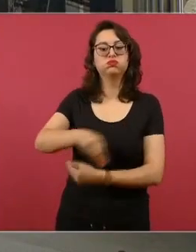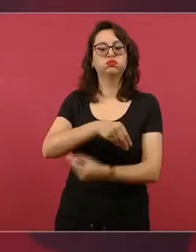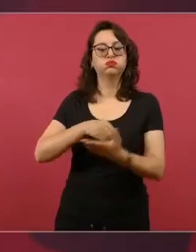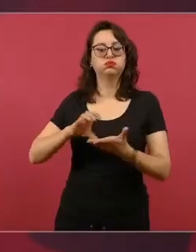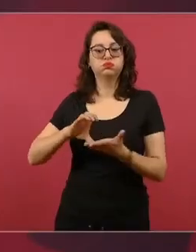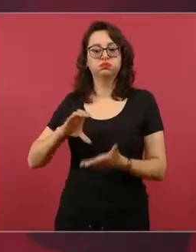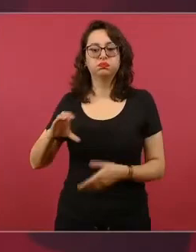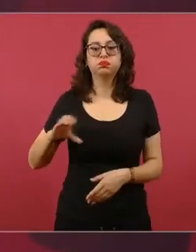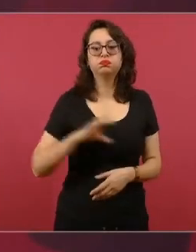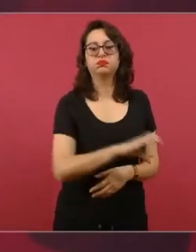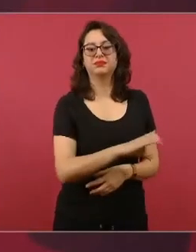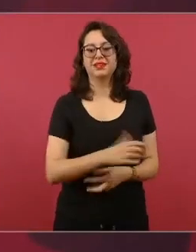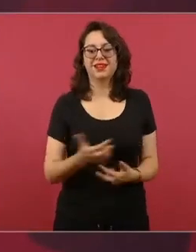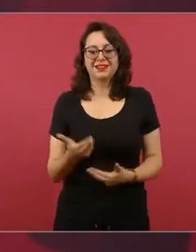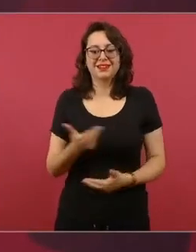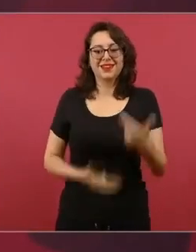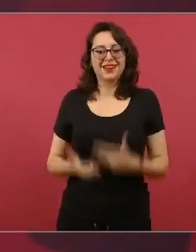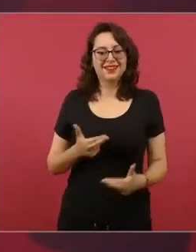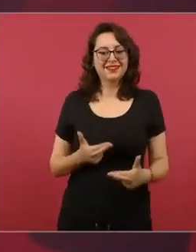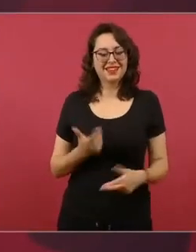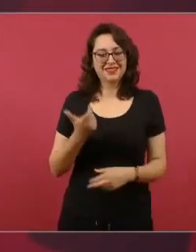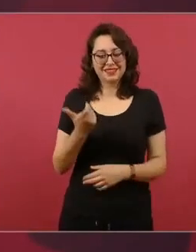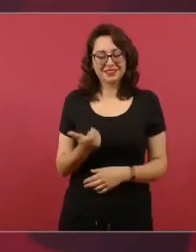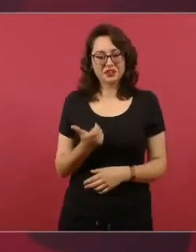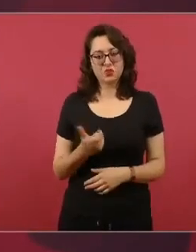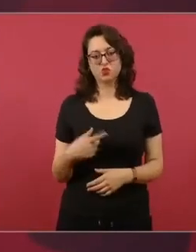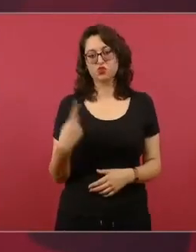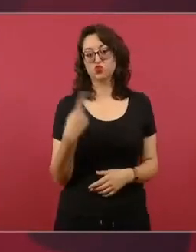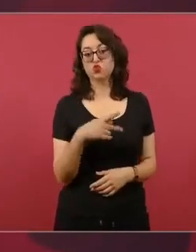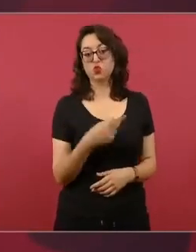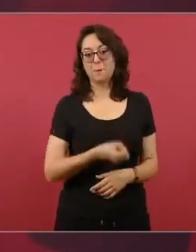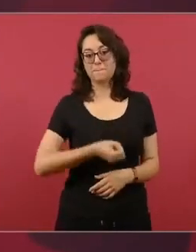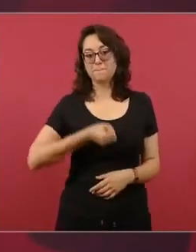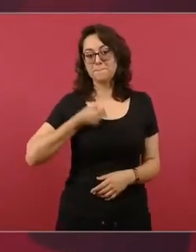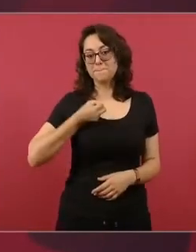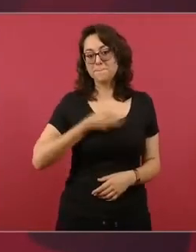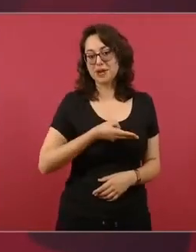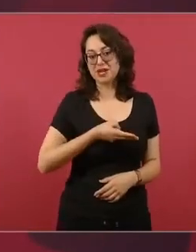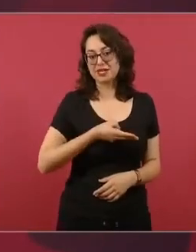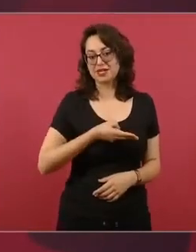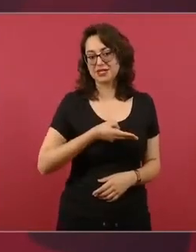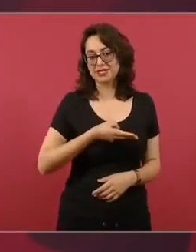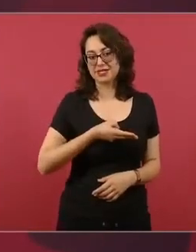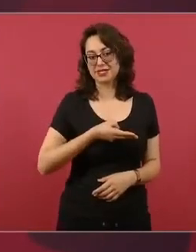Eran privilegios fiscales que venían